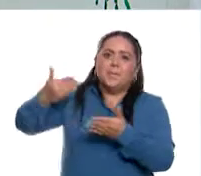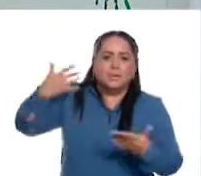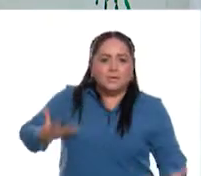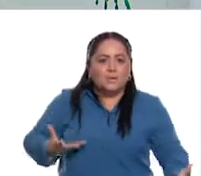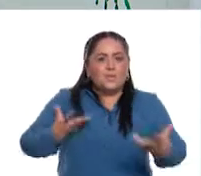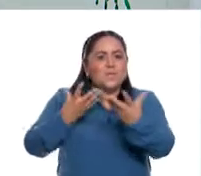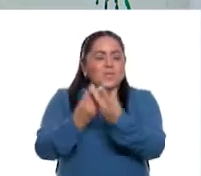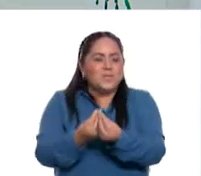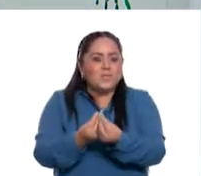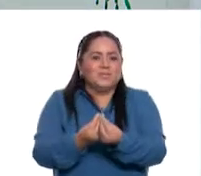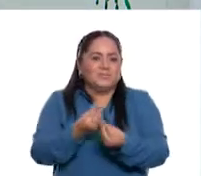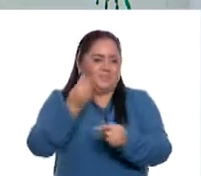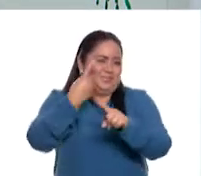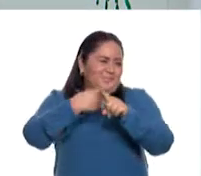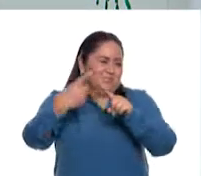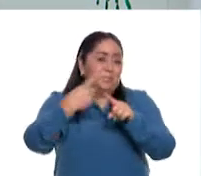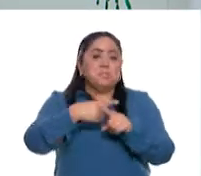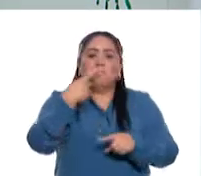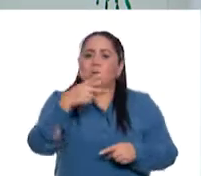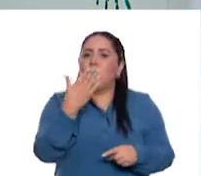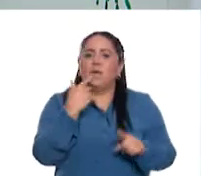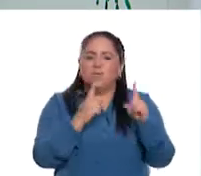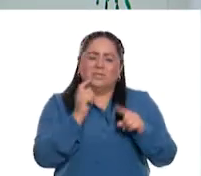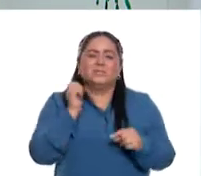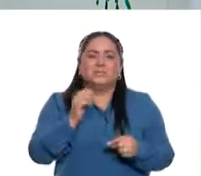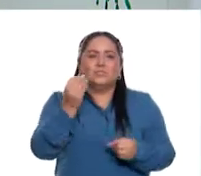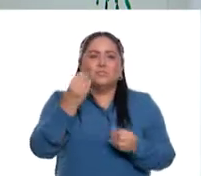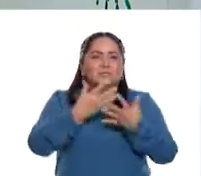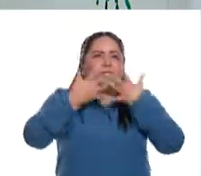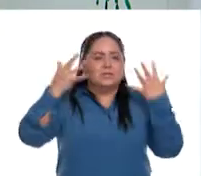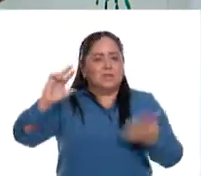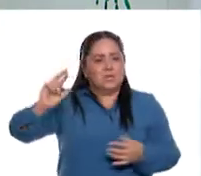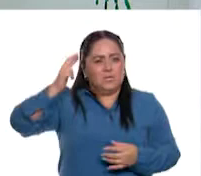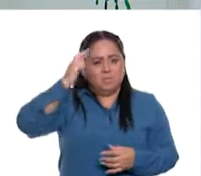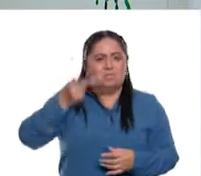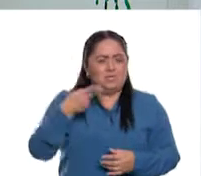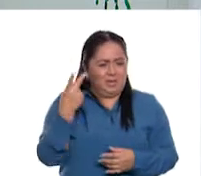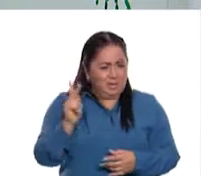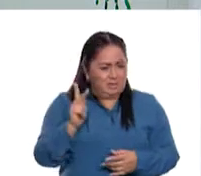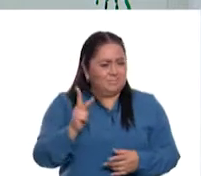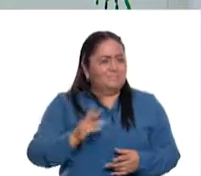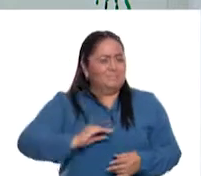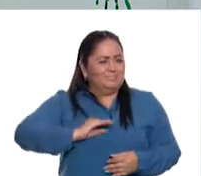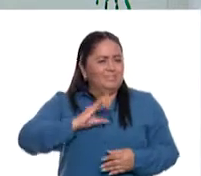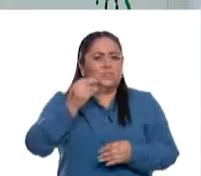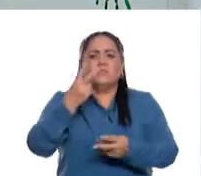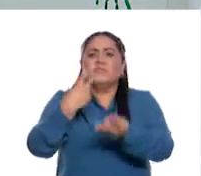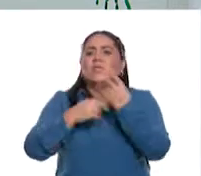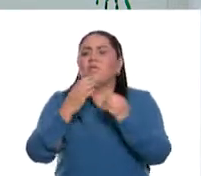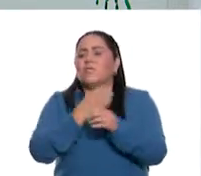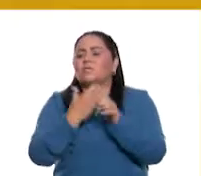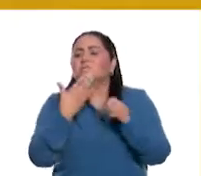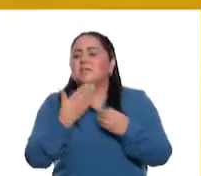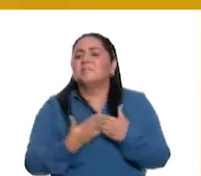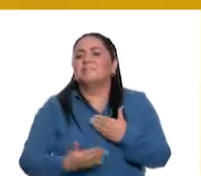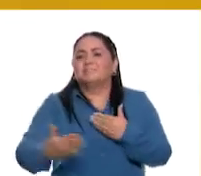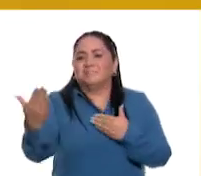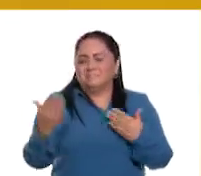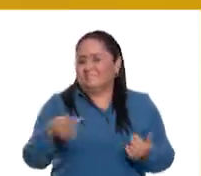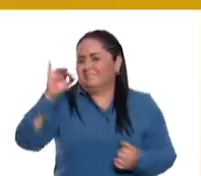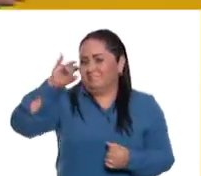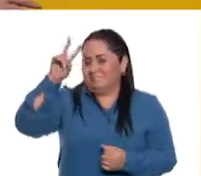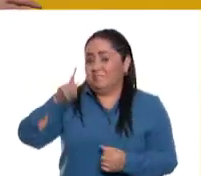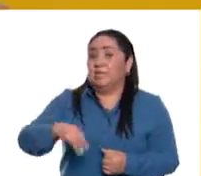los buenos momentos que vivimos. Sin duda, son grandes recuerdos. Pero ánimo, que vienen muchas cosas buenas. ¡Sí!